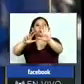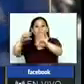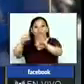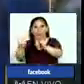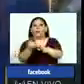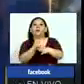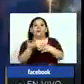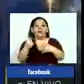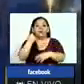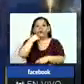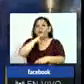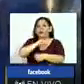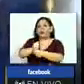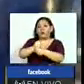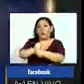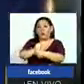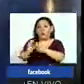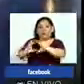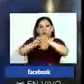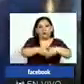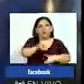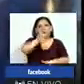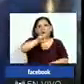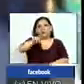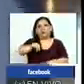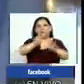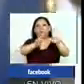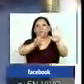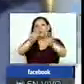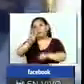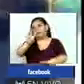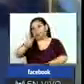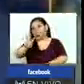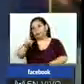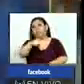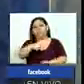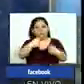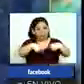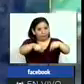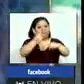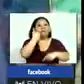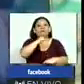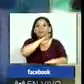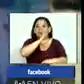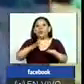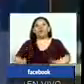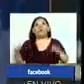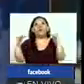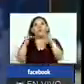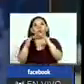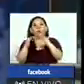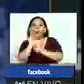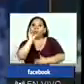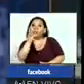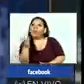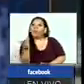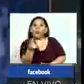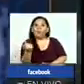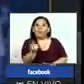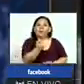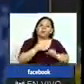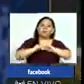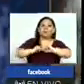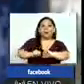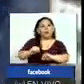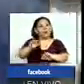casos confirmados, de los cuales 3.724 se encuentran activos. Además, se reporta el fallecimiento de casi